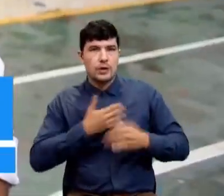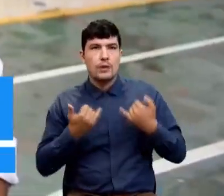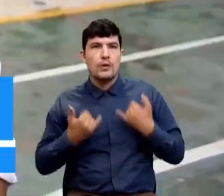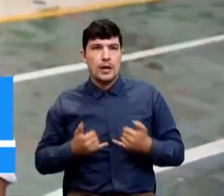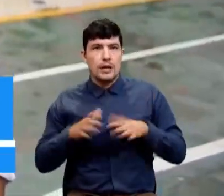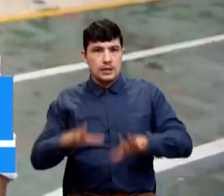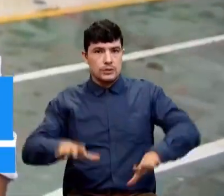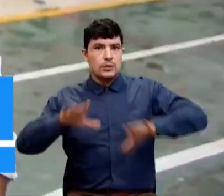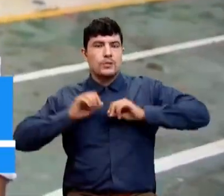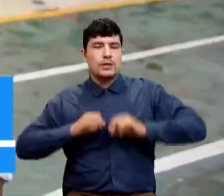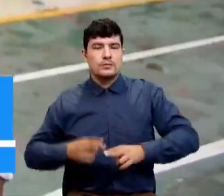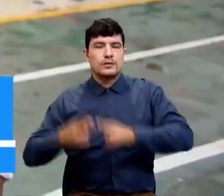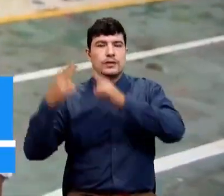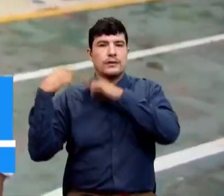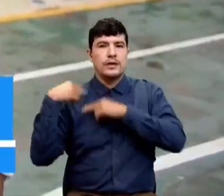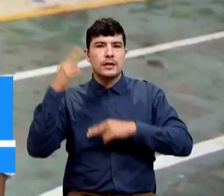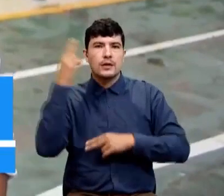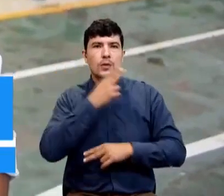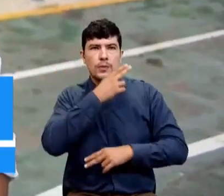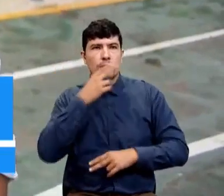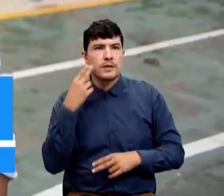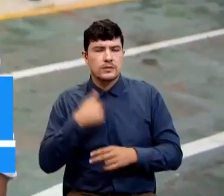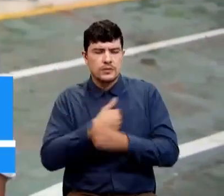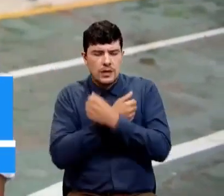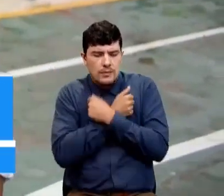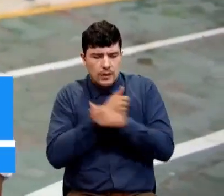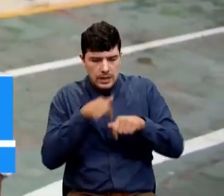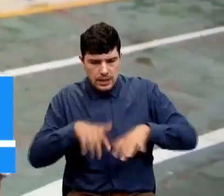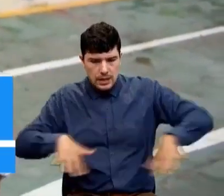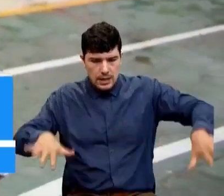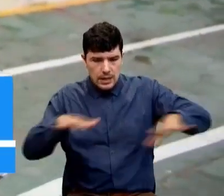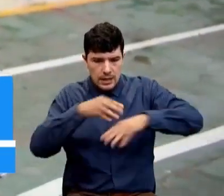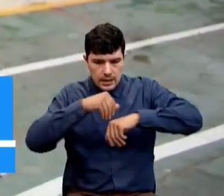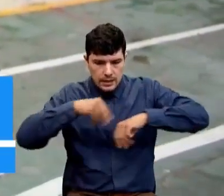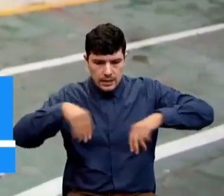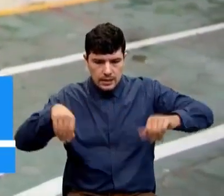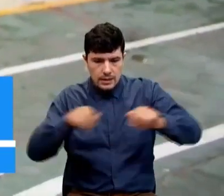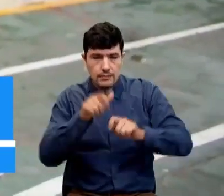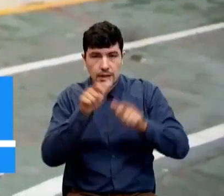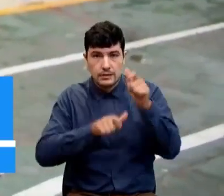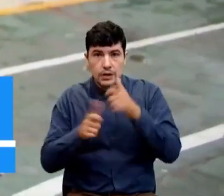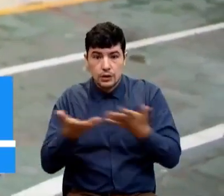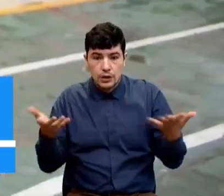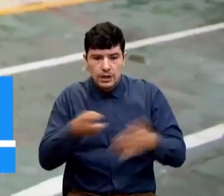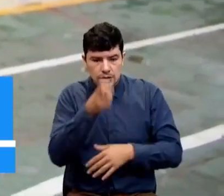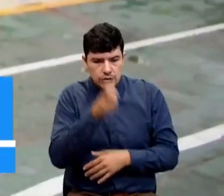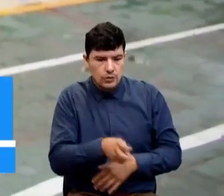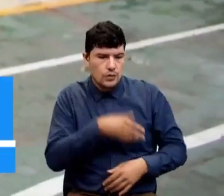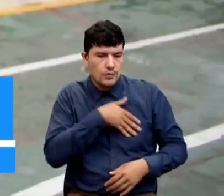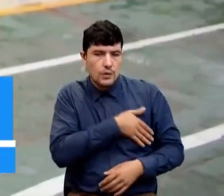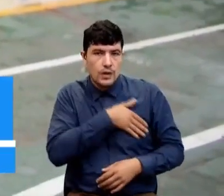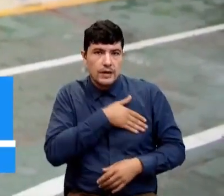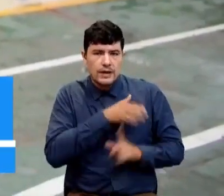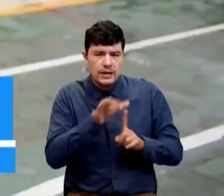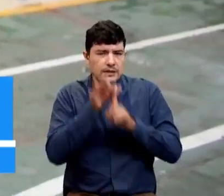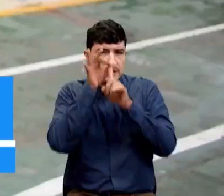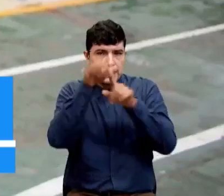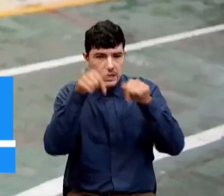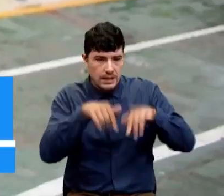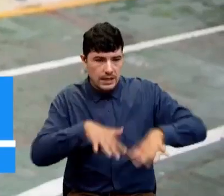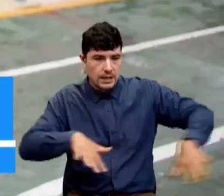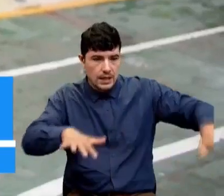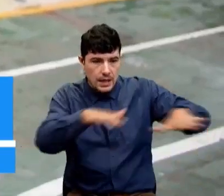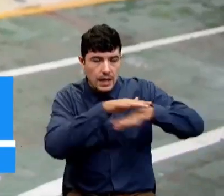la responsabilidad con el compromiso y con el cariño por mi tierra por mi gente por mi sur de Bolívar eh de manera especial por las